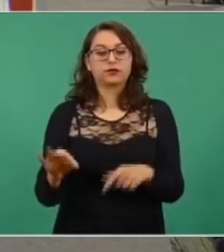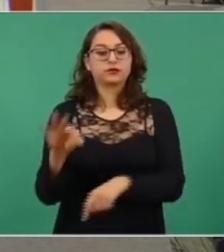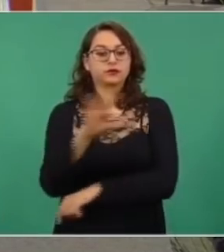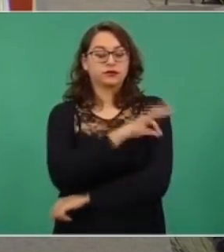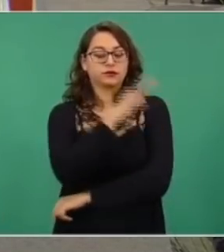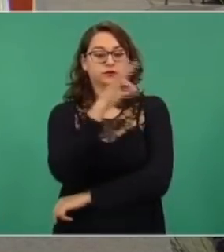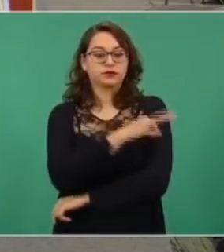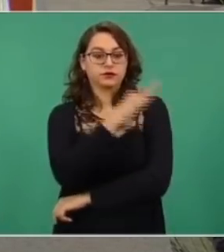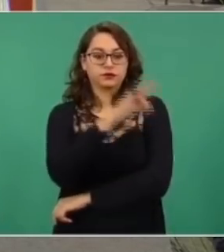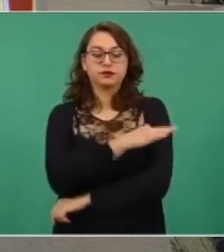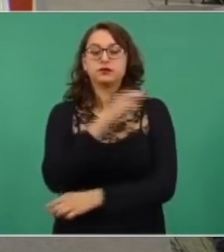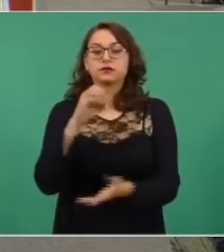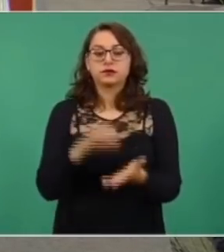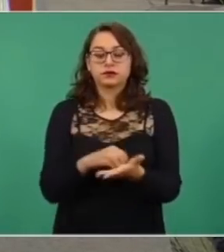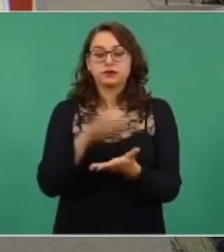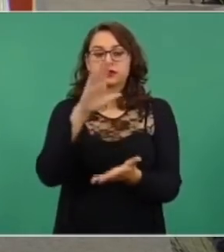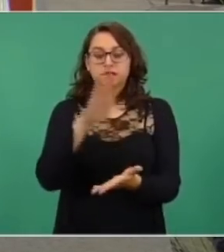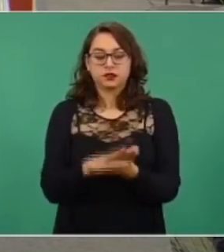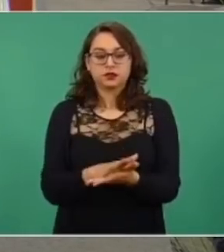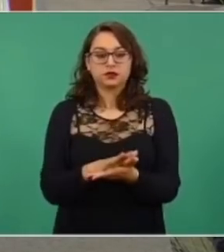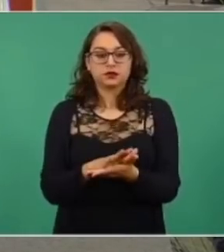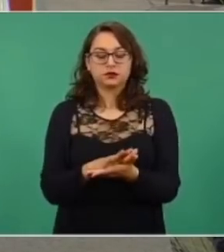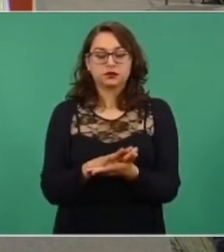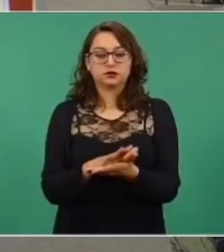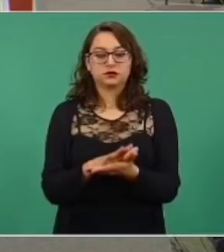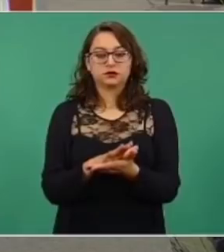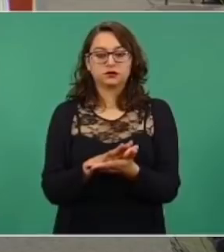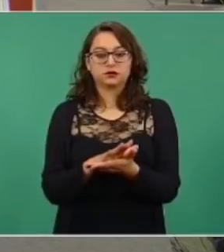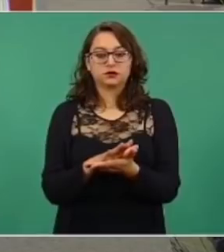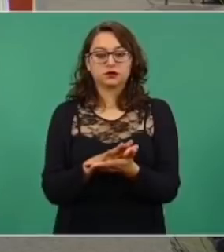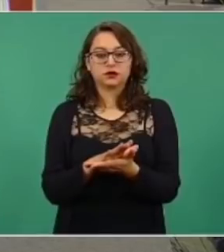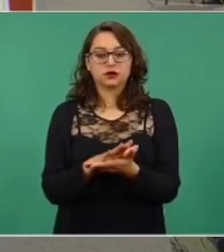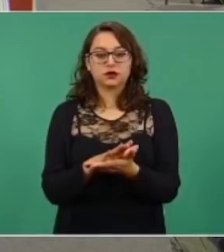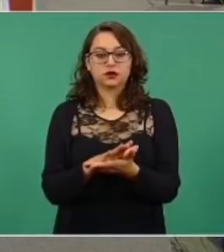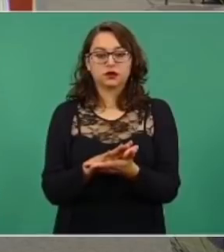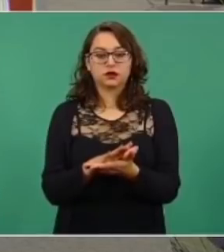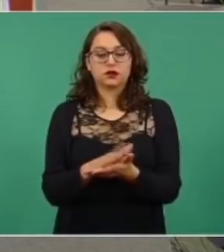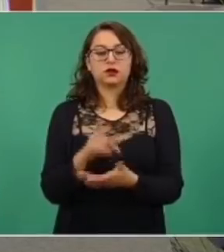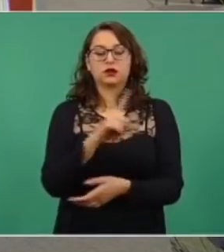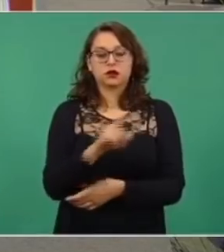reportado en el país, como dice la Secretaría de Salud,